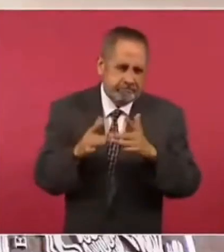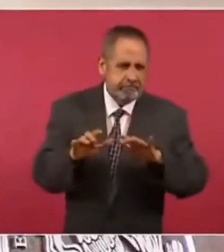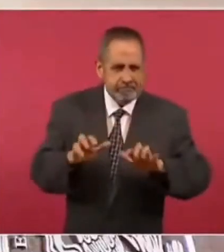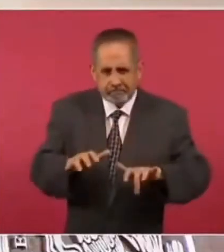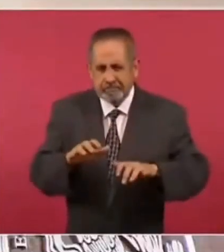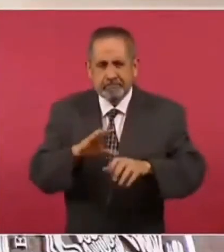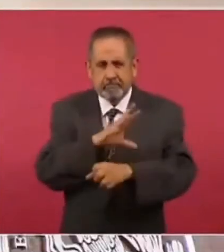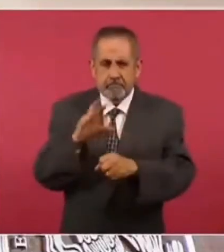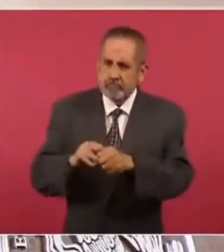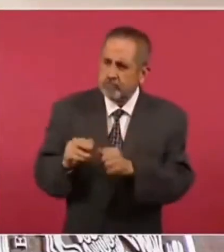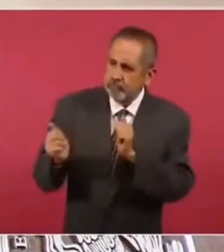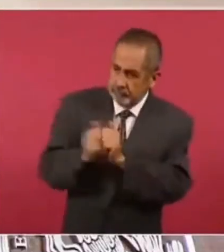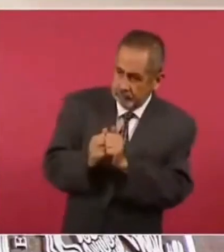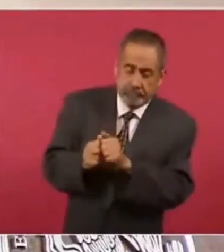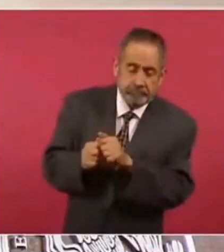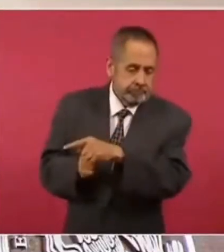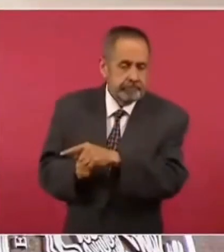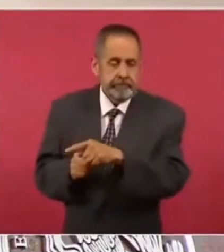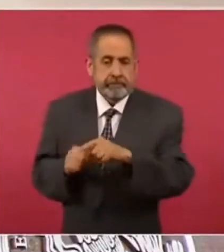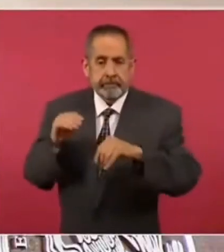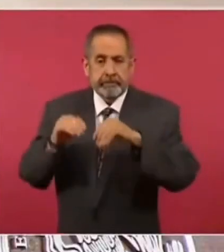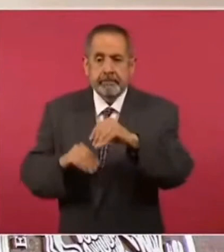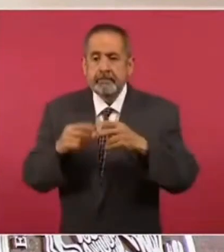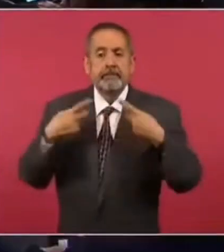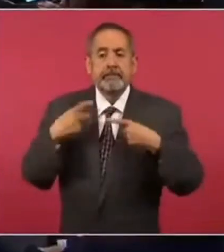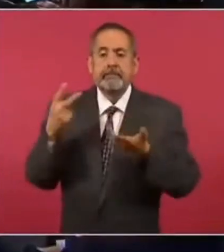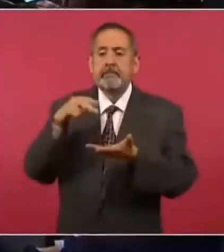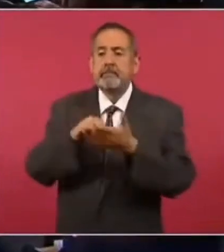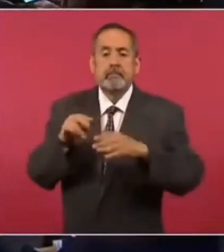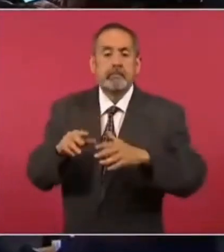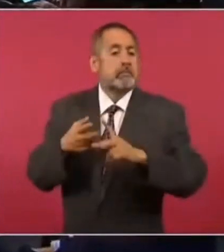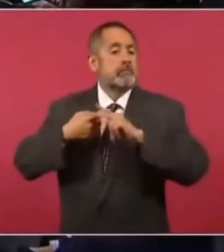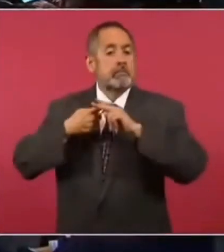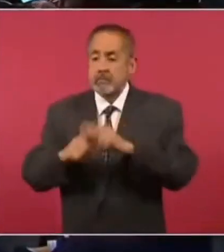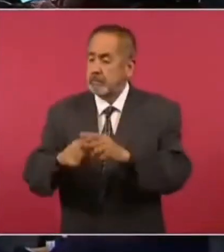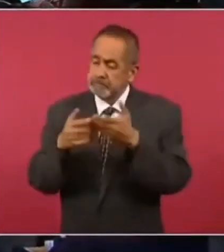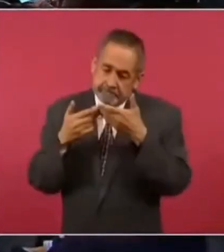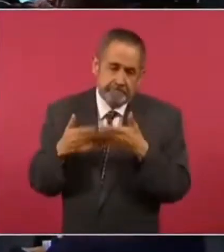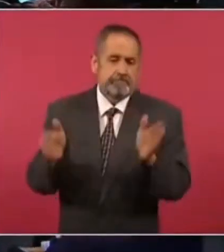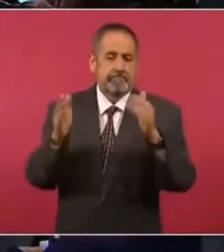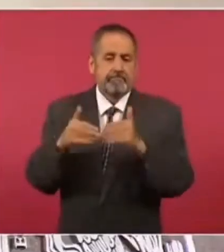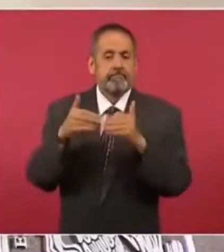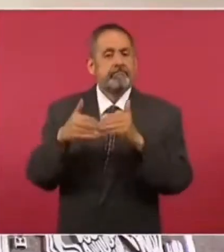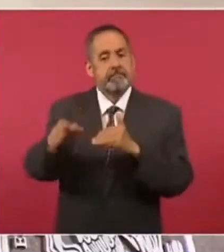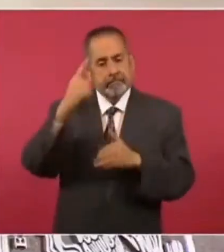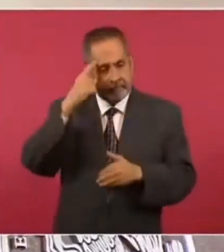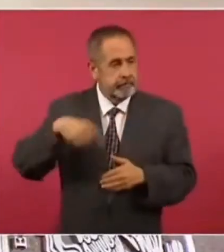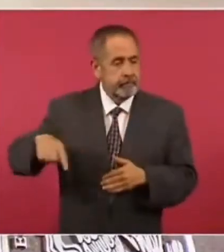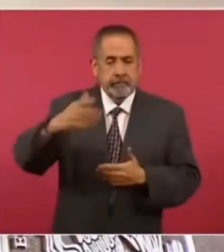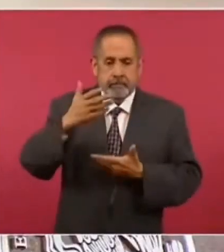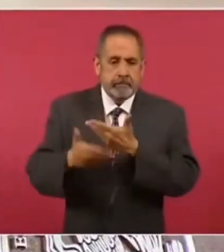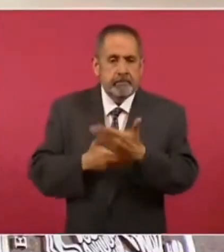con el apoyo de ellos también, ponemos el personal y las estamos poniendo en operación para el servicio de